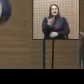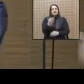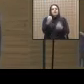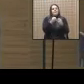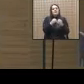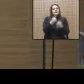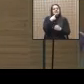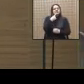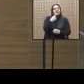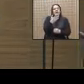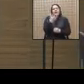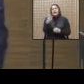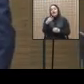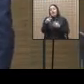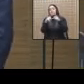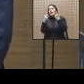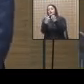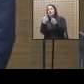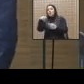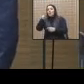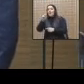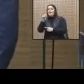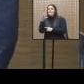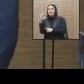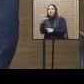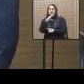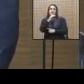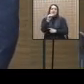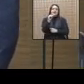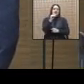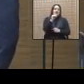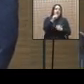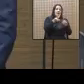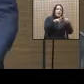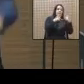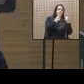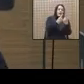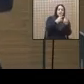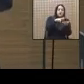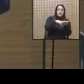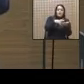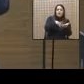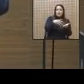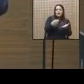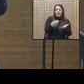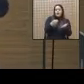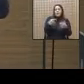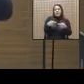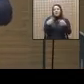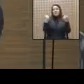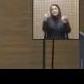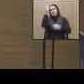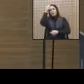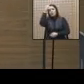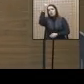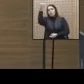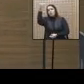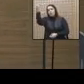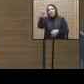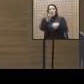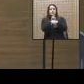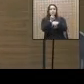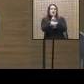Partido Unidad y en Liberación Nacional somos enemigos de la cultura y usando nombres